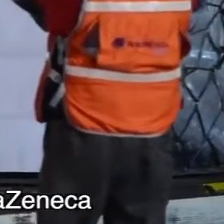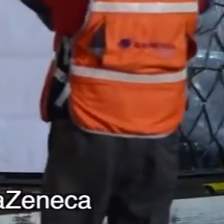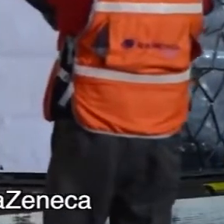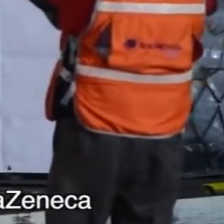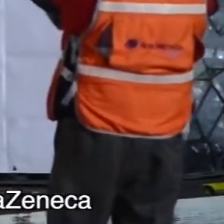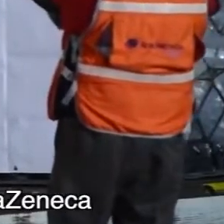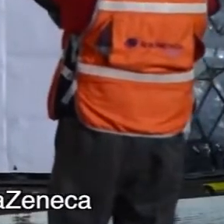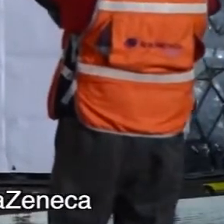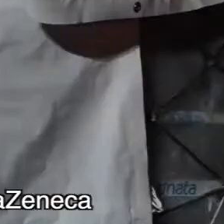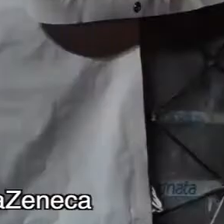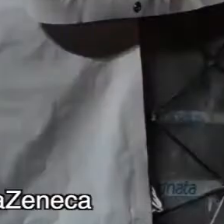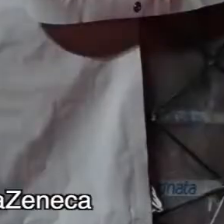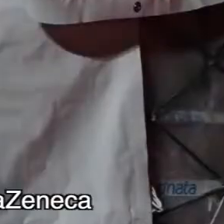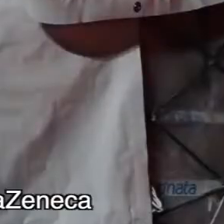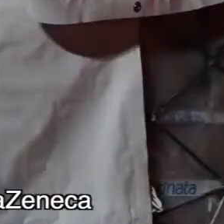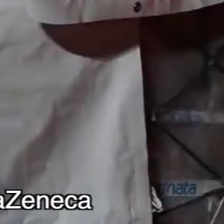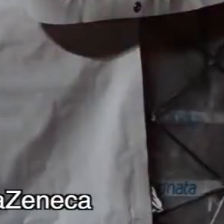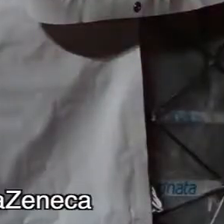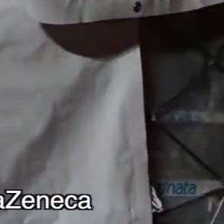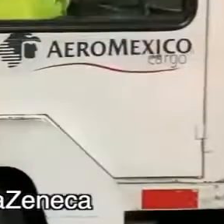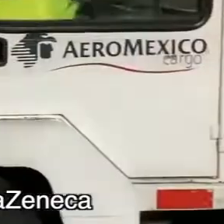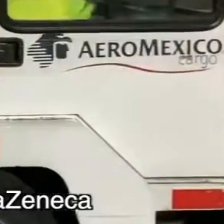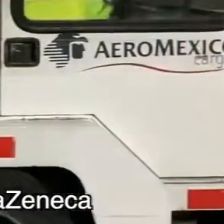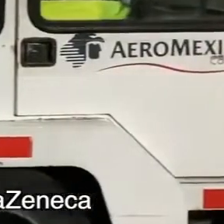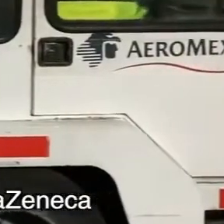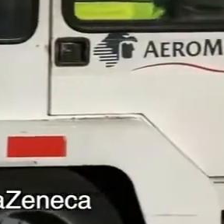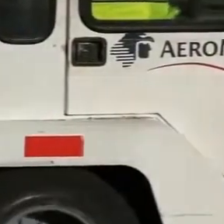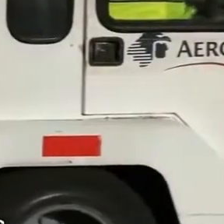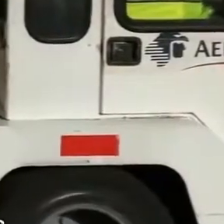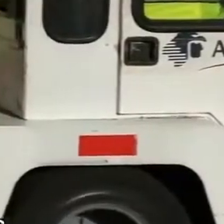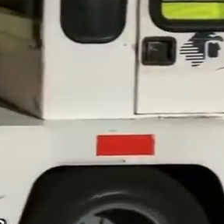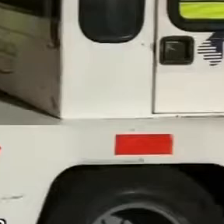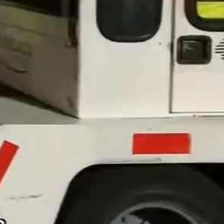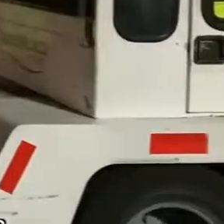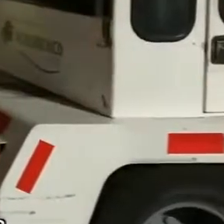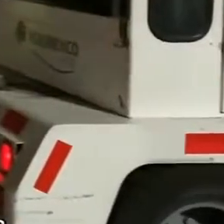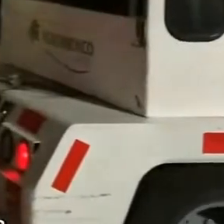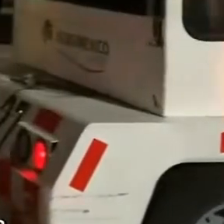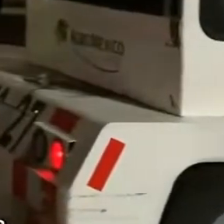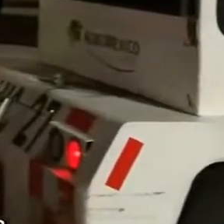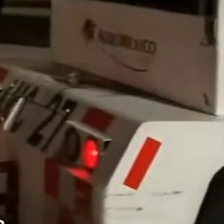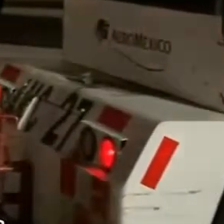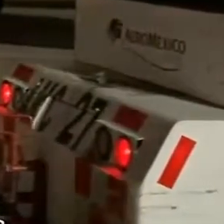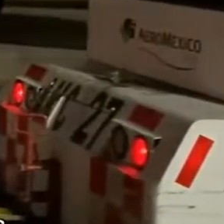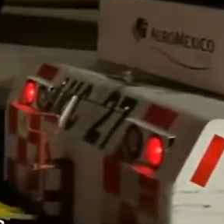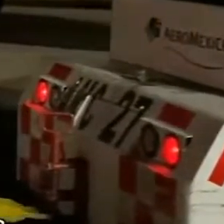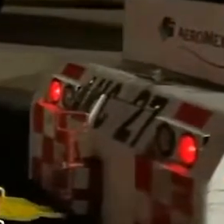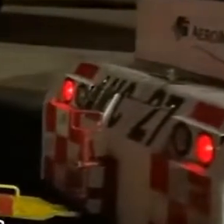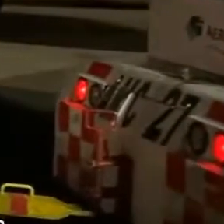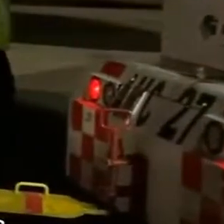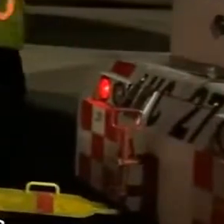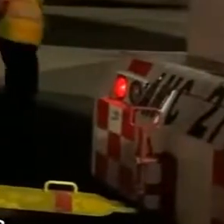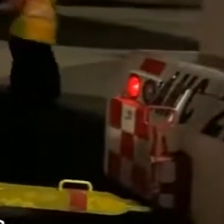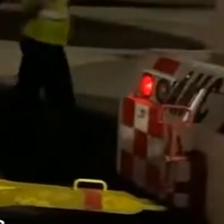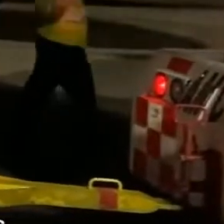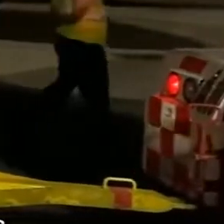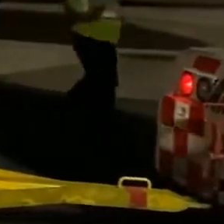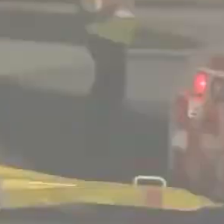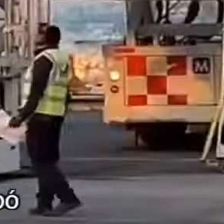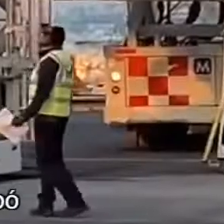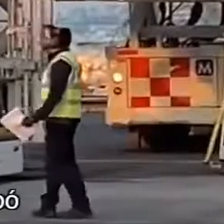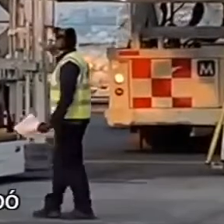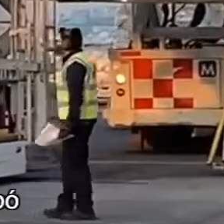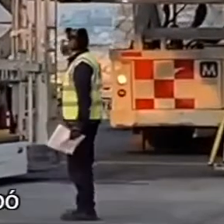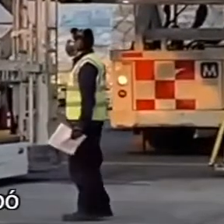farmacéutica AstraZeneca con 1.075.200 dosis como parte del mecanismo COVAX de la Organización de las Naciones